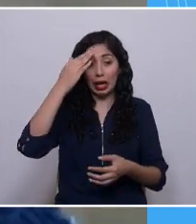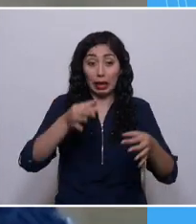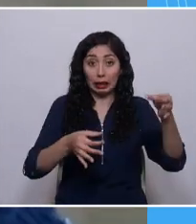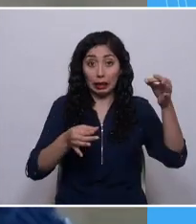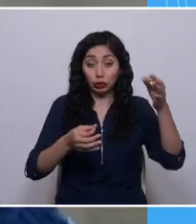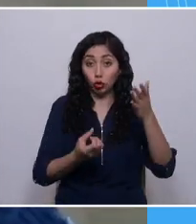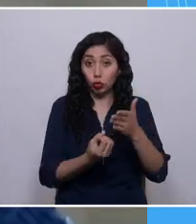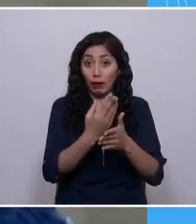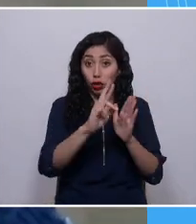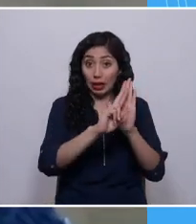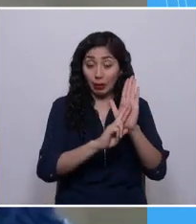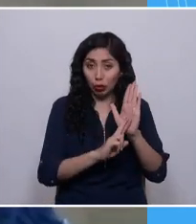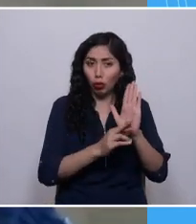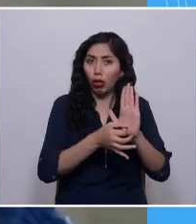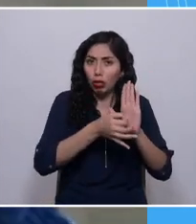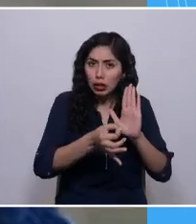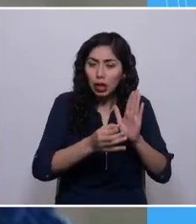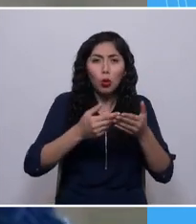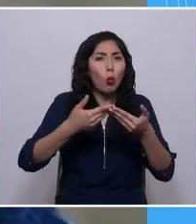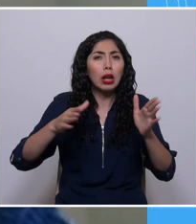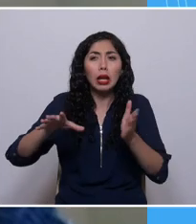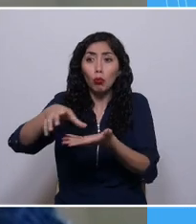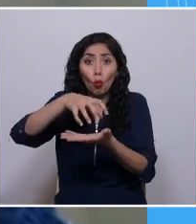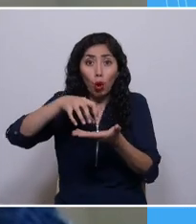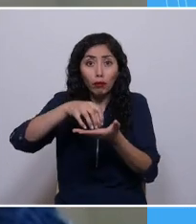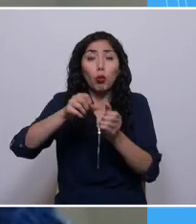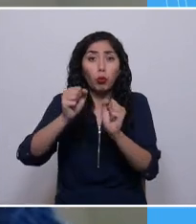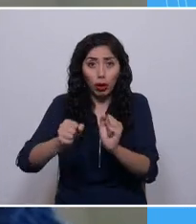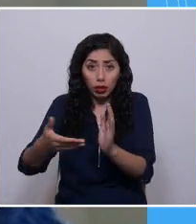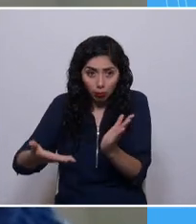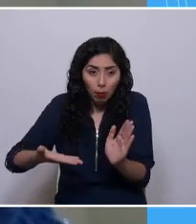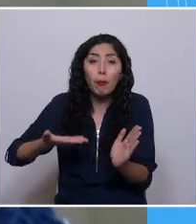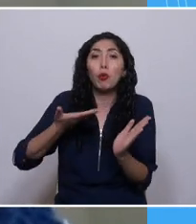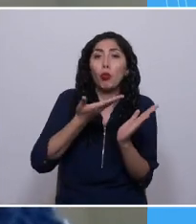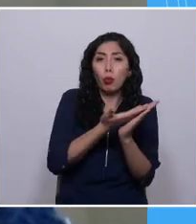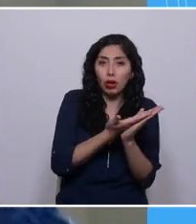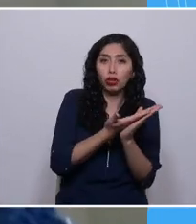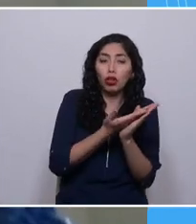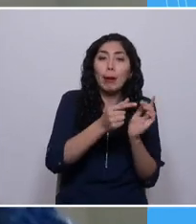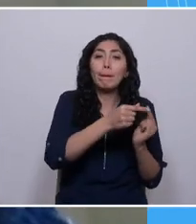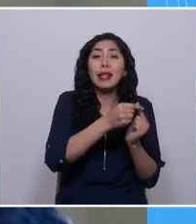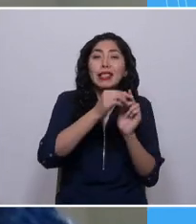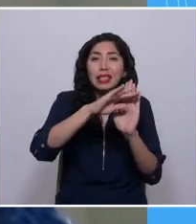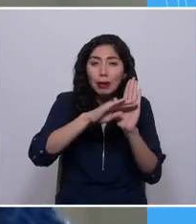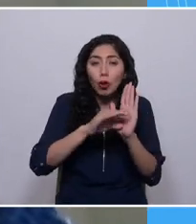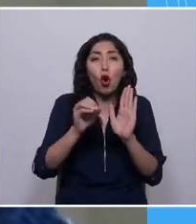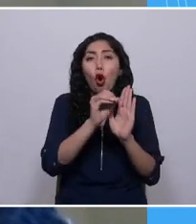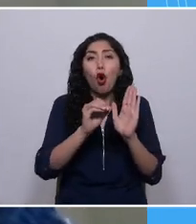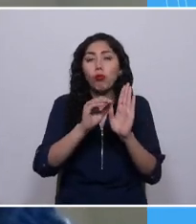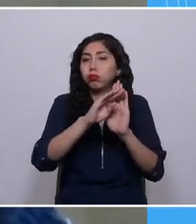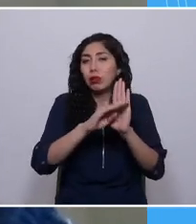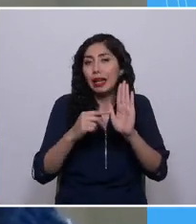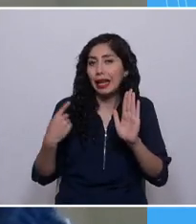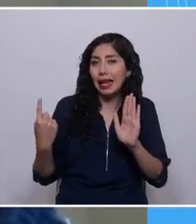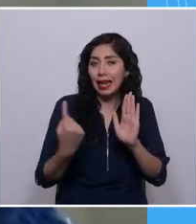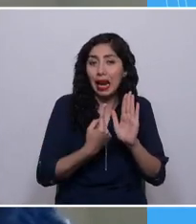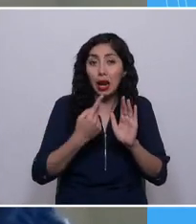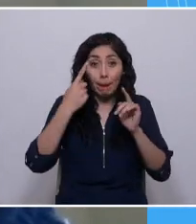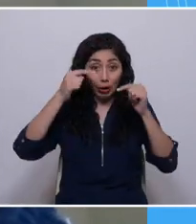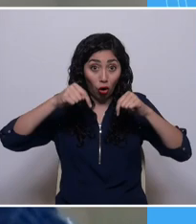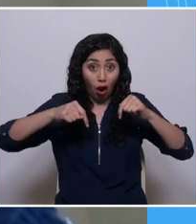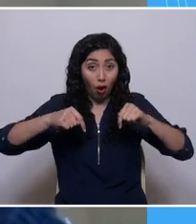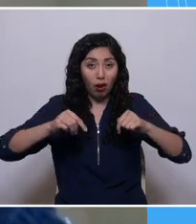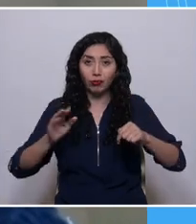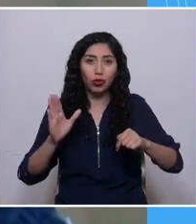establece que cualquier pueblo o nación podrá presentar propuestas de principios o lineamientos generales. Sin embargo, dado que hoy no existe una instancia